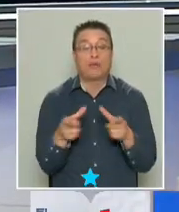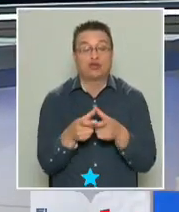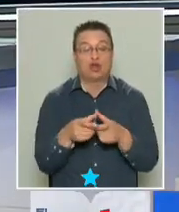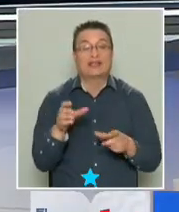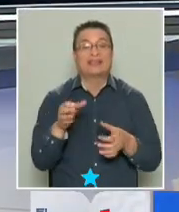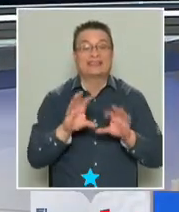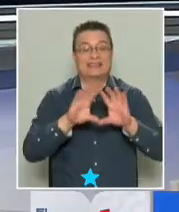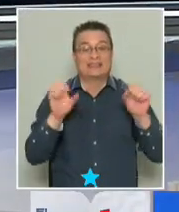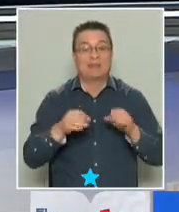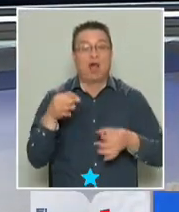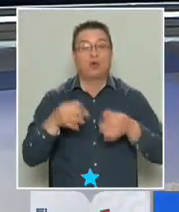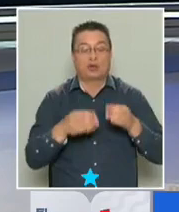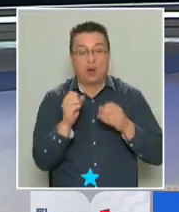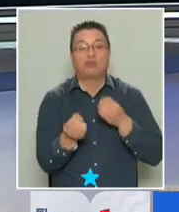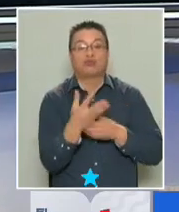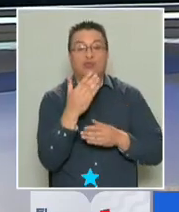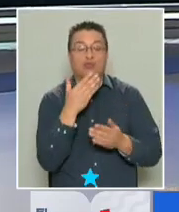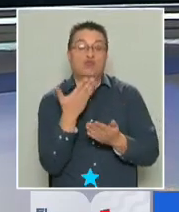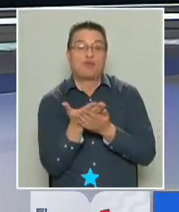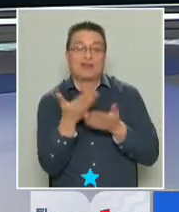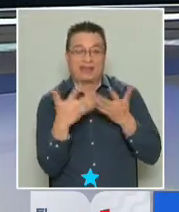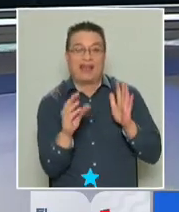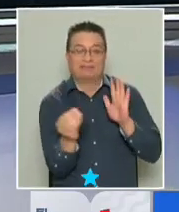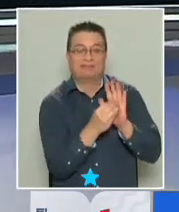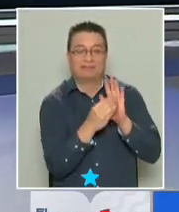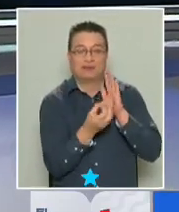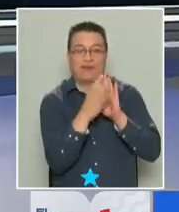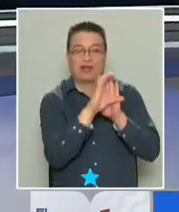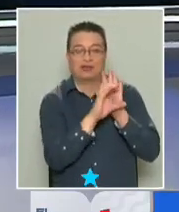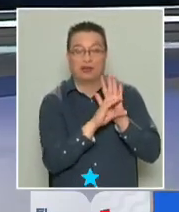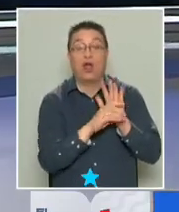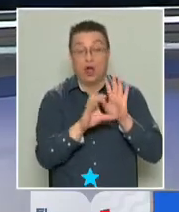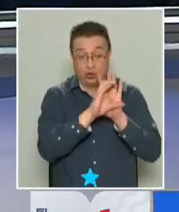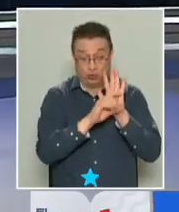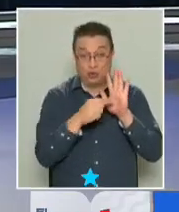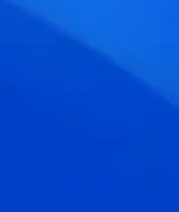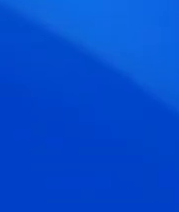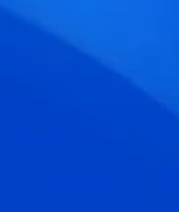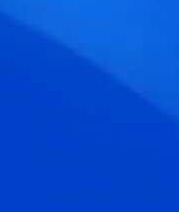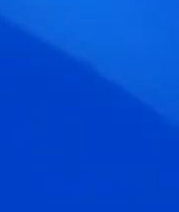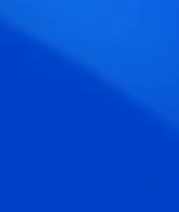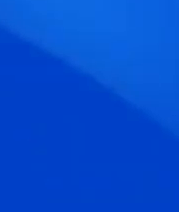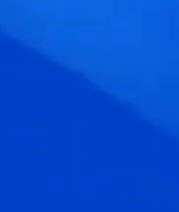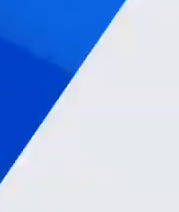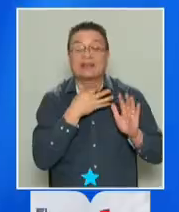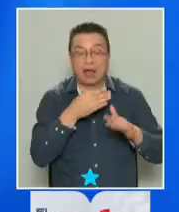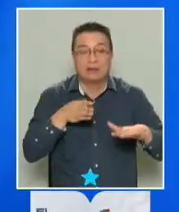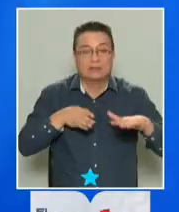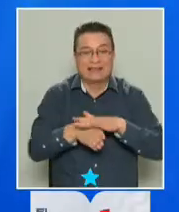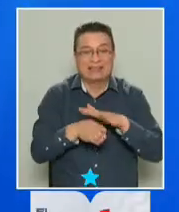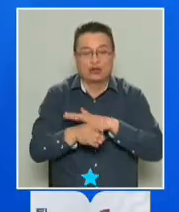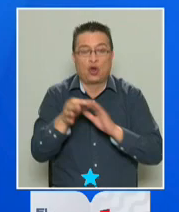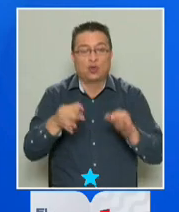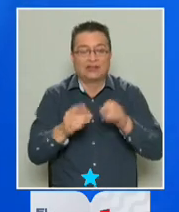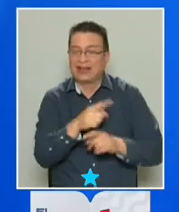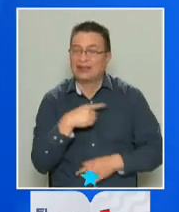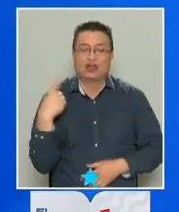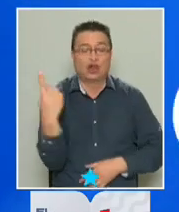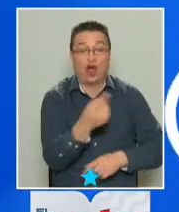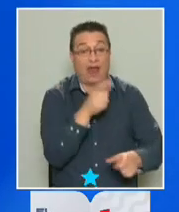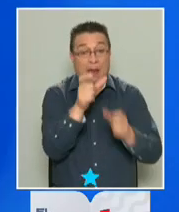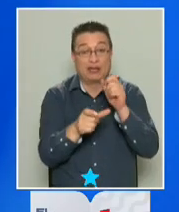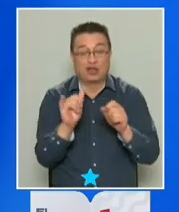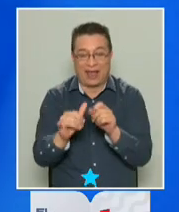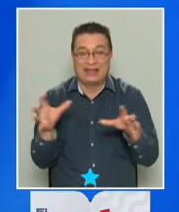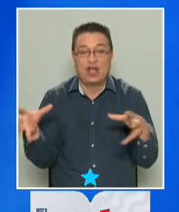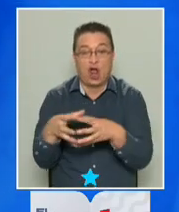de justicia que ya están en la propuesta de nueva constitución la constitución garantiza el pleno acceso a la justicia a todas las personas y colectivos